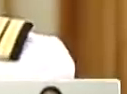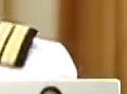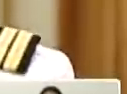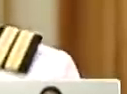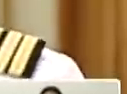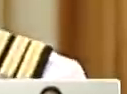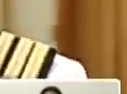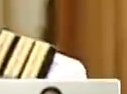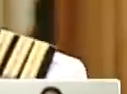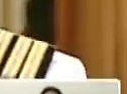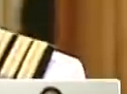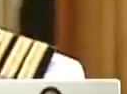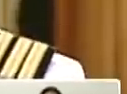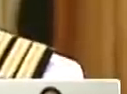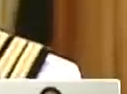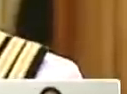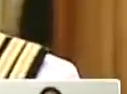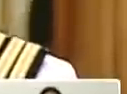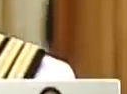toda clase